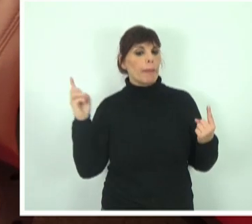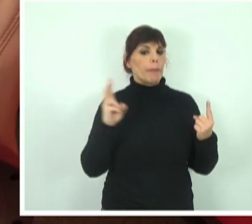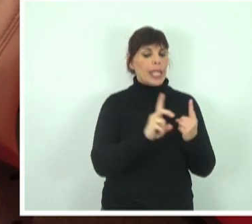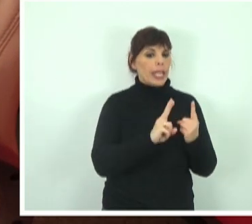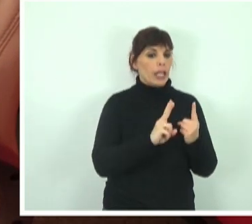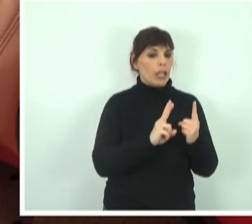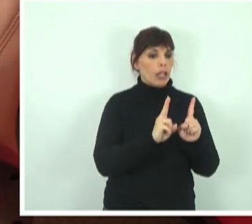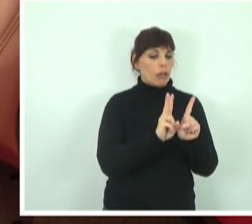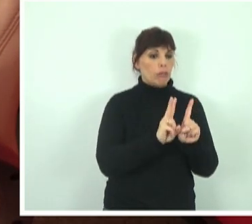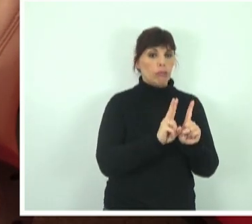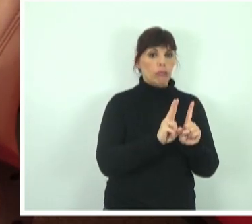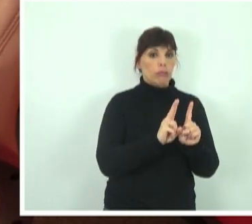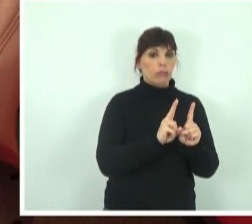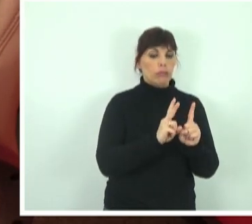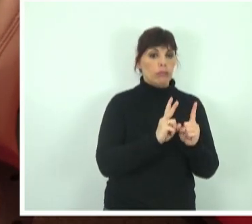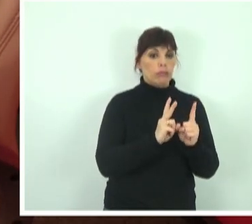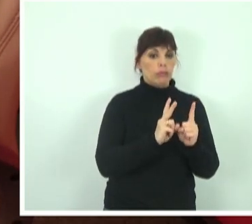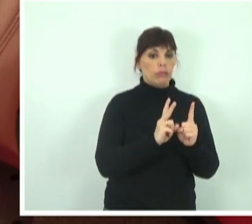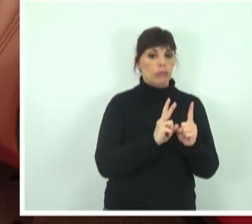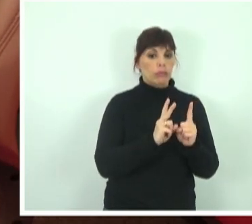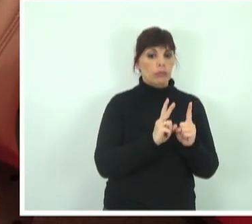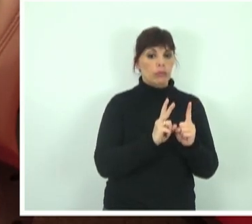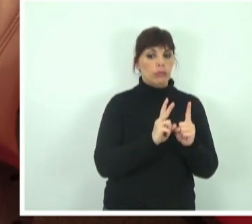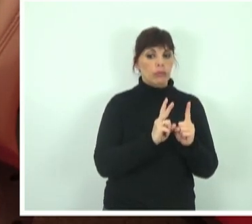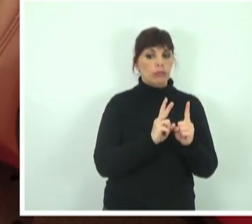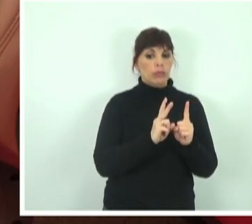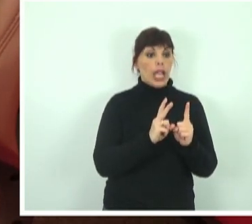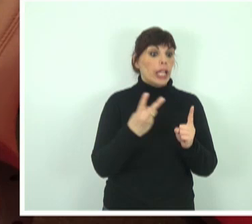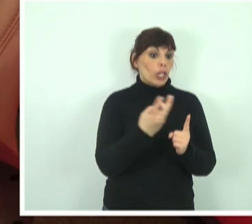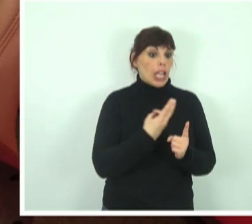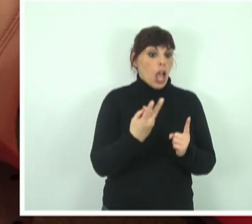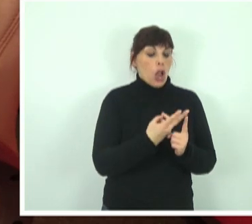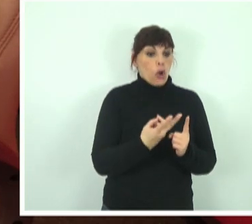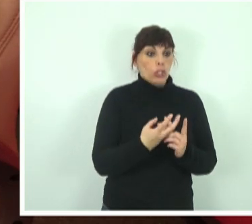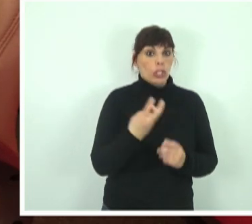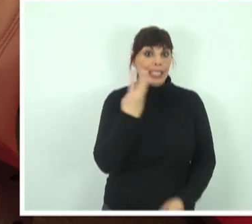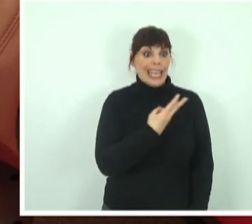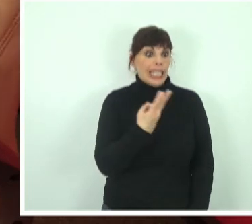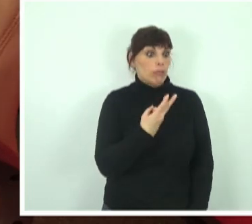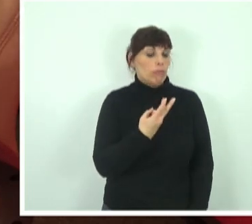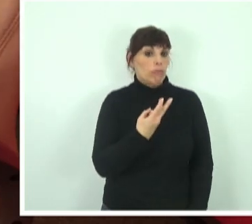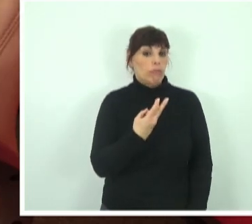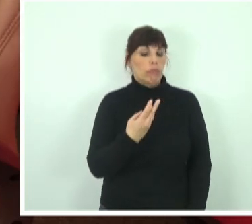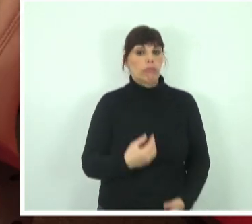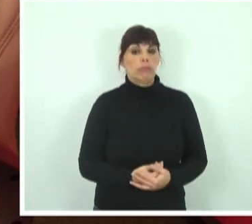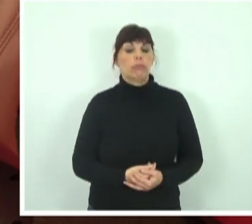cual ni el otro ni yo estamos casados, somos tres. Pero en el momento que mi